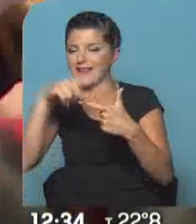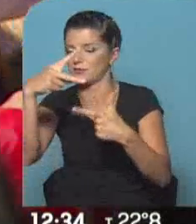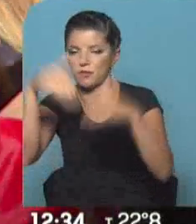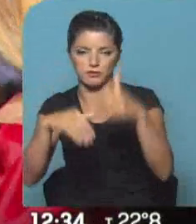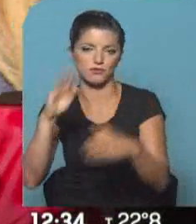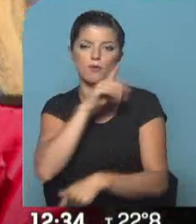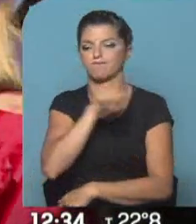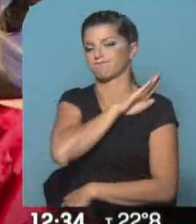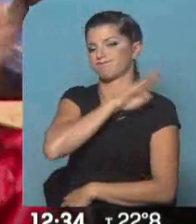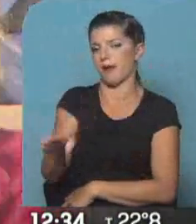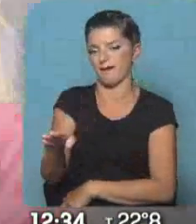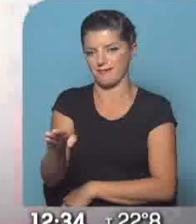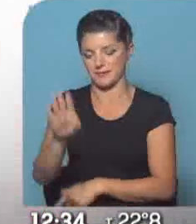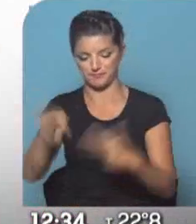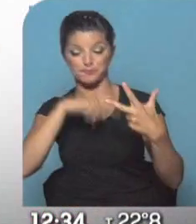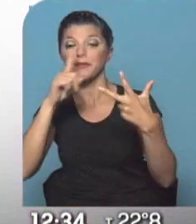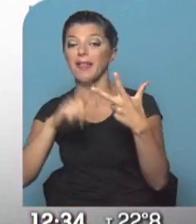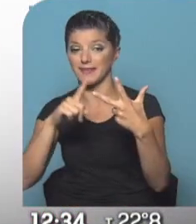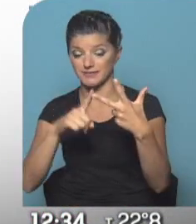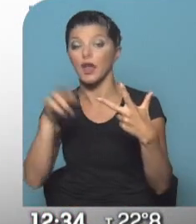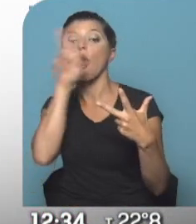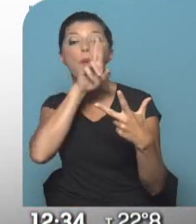por Piñera. En tercer lugar está la